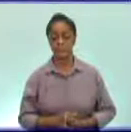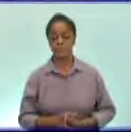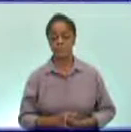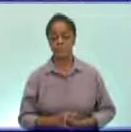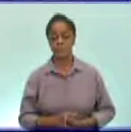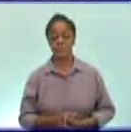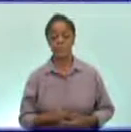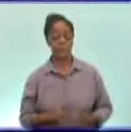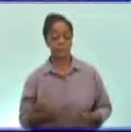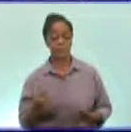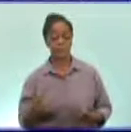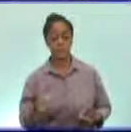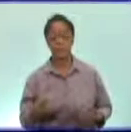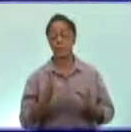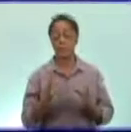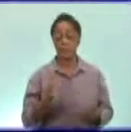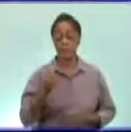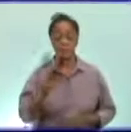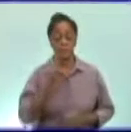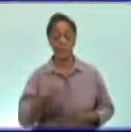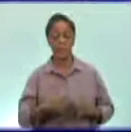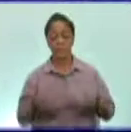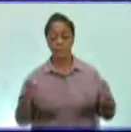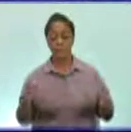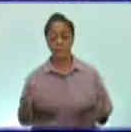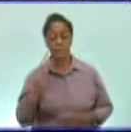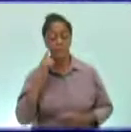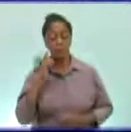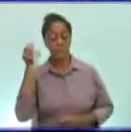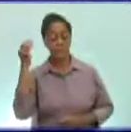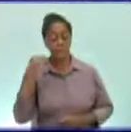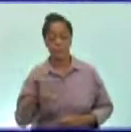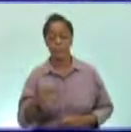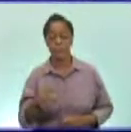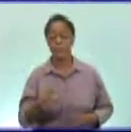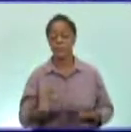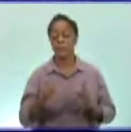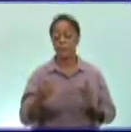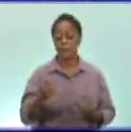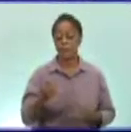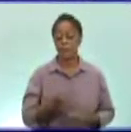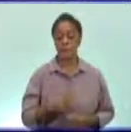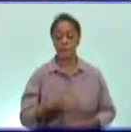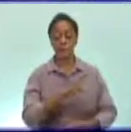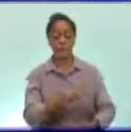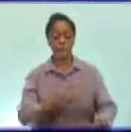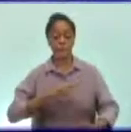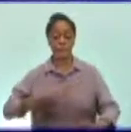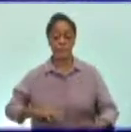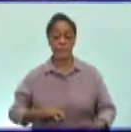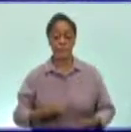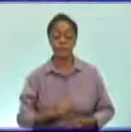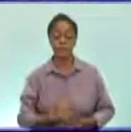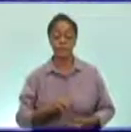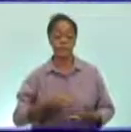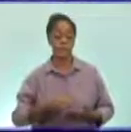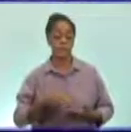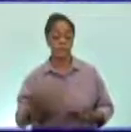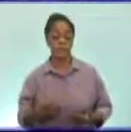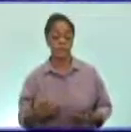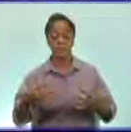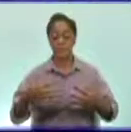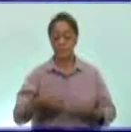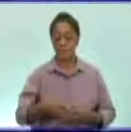Y por supuesto, el reino más grande y más conocido por todos, que es el reino de los animales, donde se